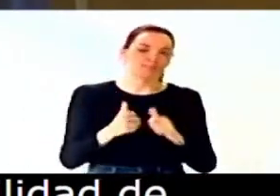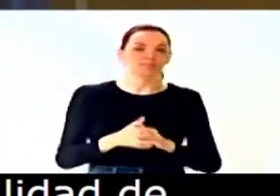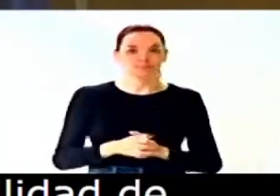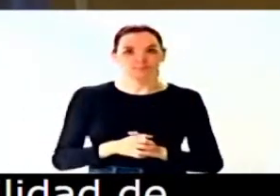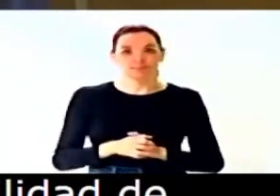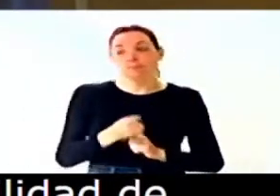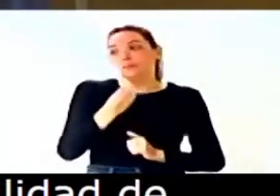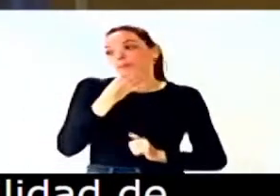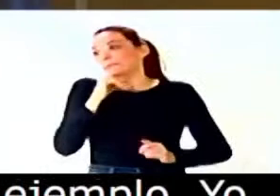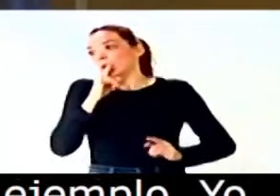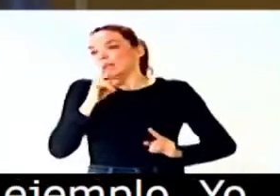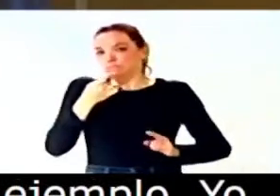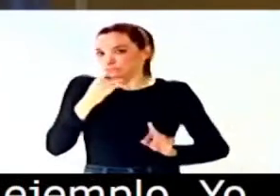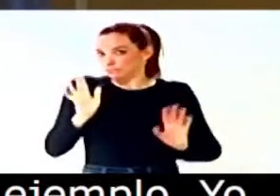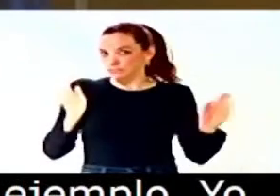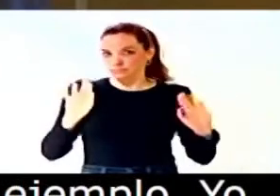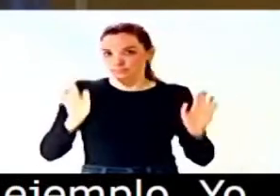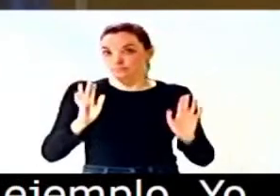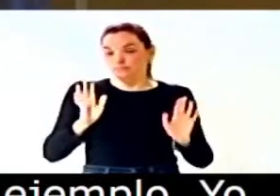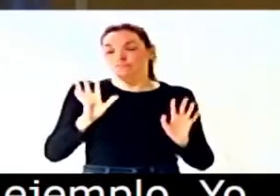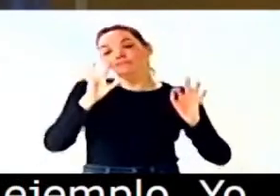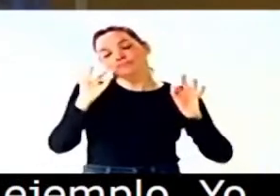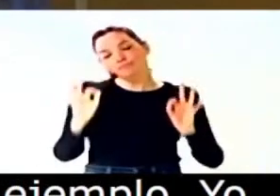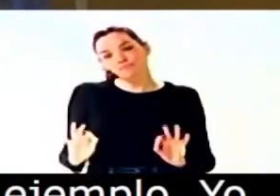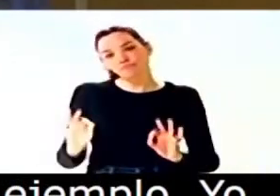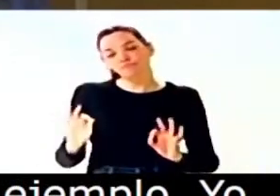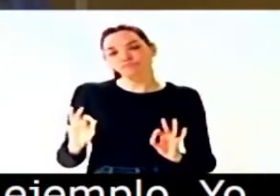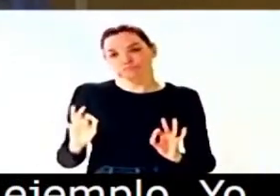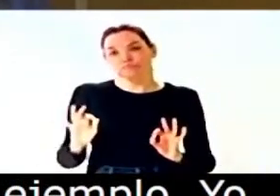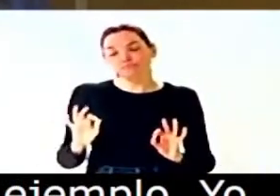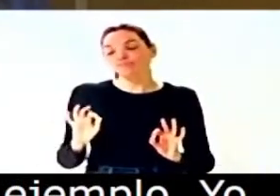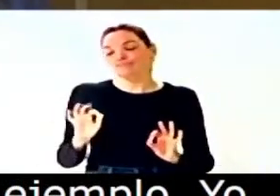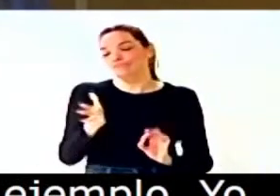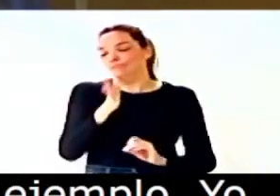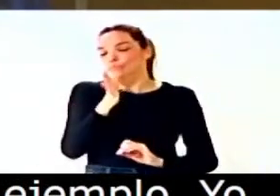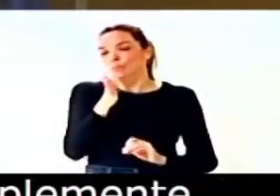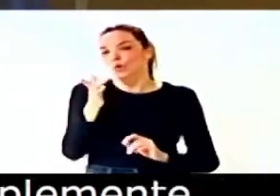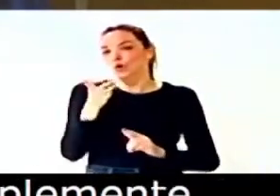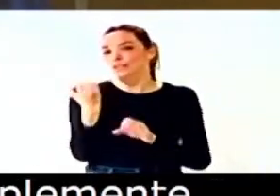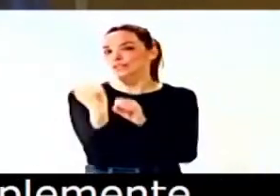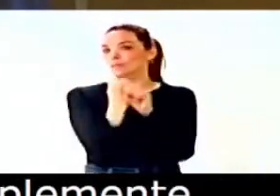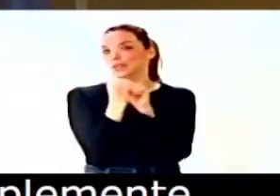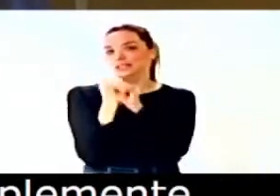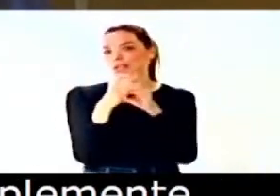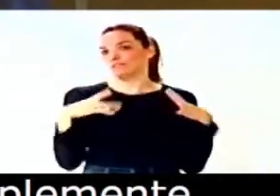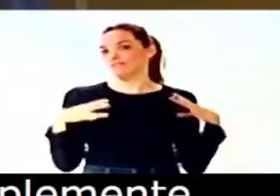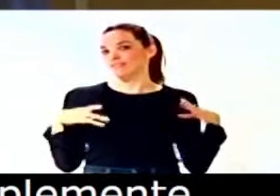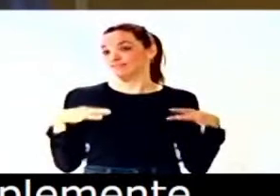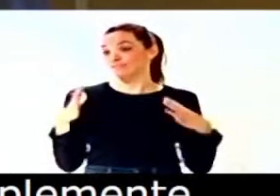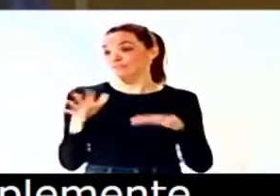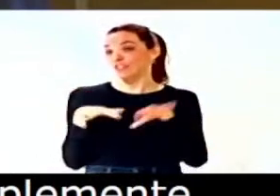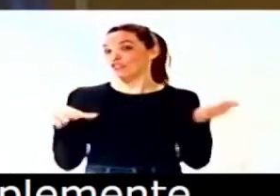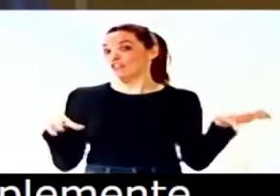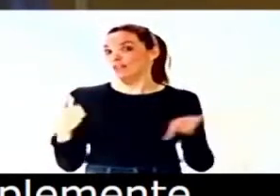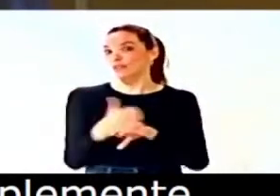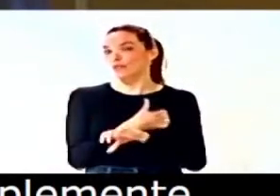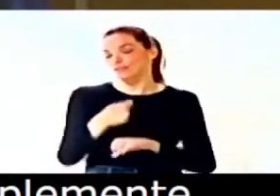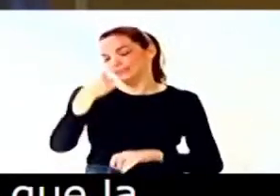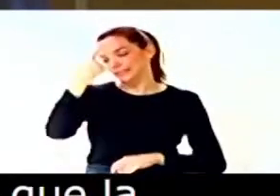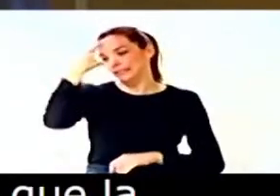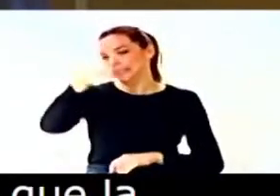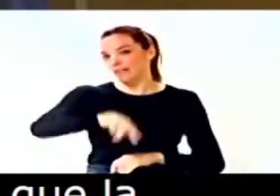sea bueno ni que sea malo, simplemente creo que se debe a la Semana Santa y creo que la inmensa mayoría de los extremeños es